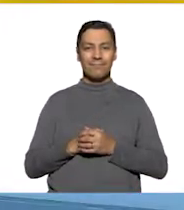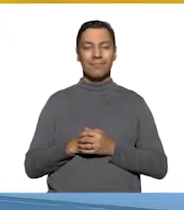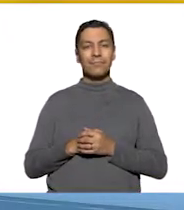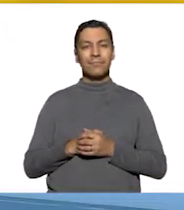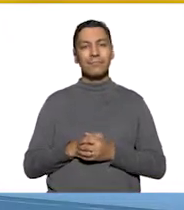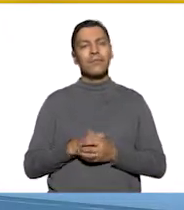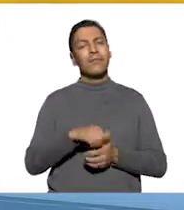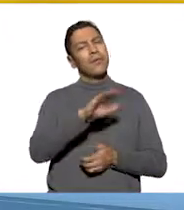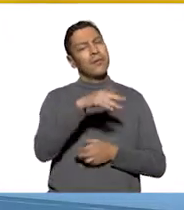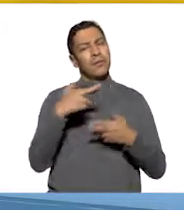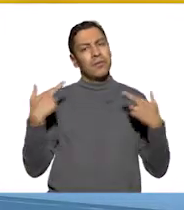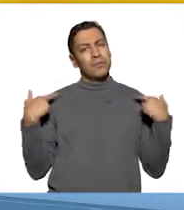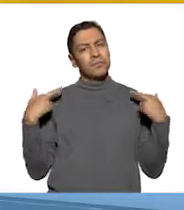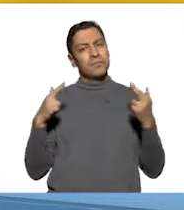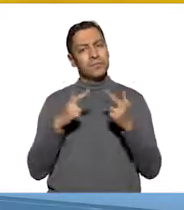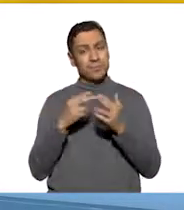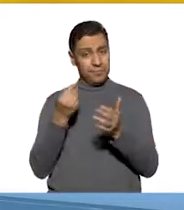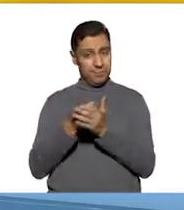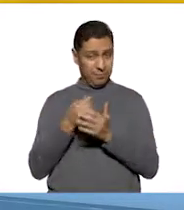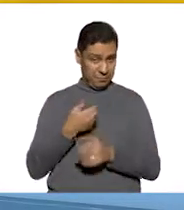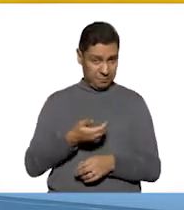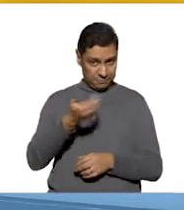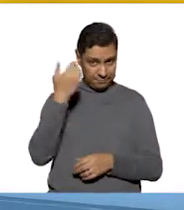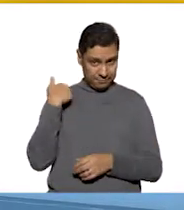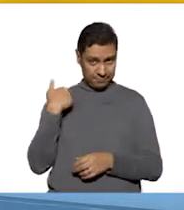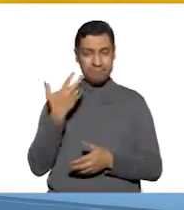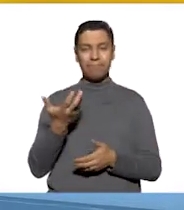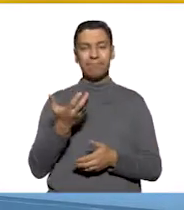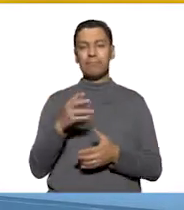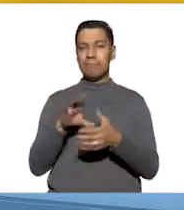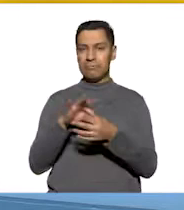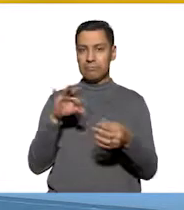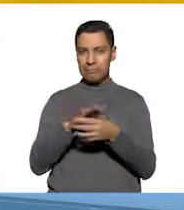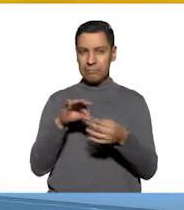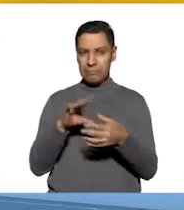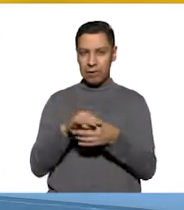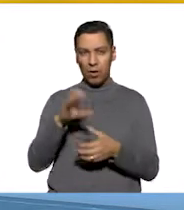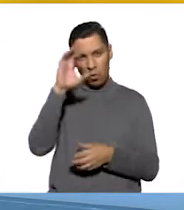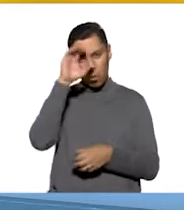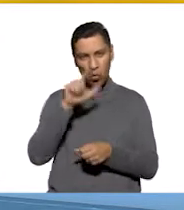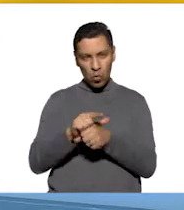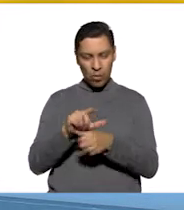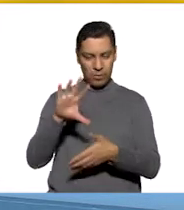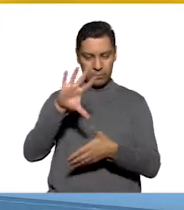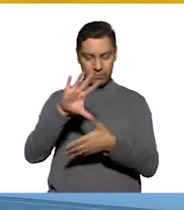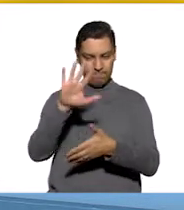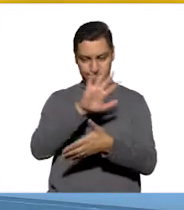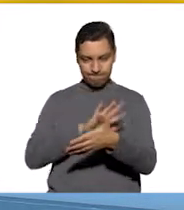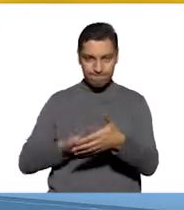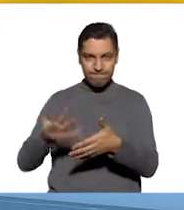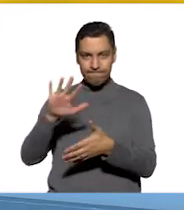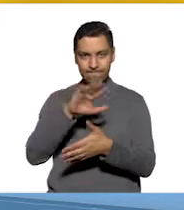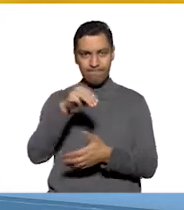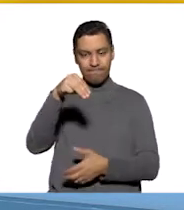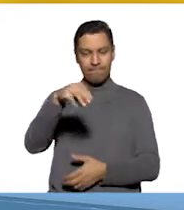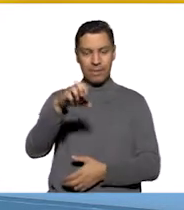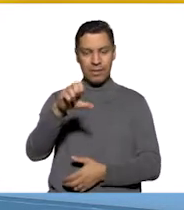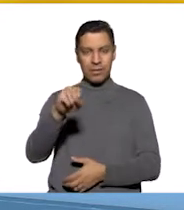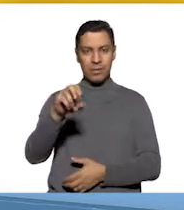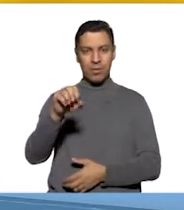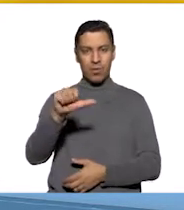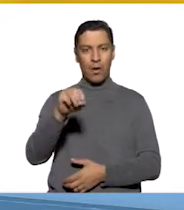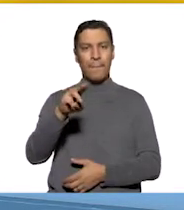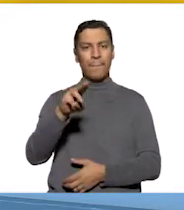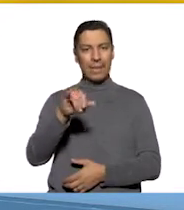Maestra, la clase pasada hablamos sobre las culturas mesoamericanas y conocimos algunas de las características de teotihuacanos